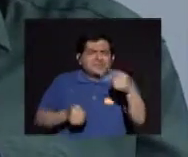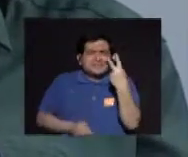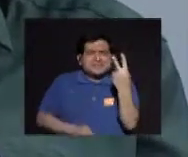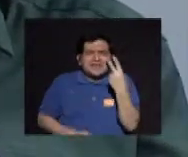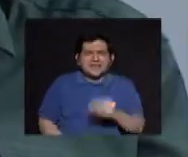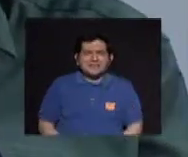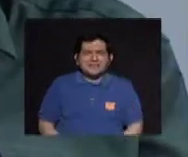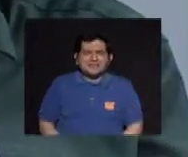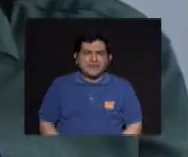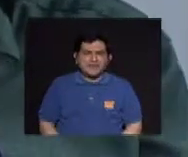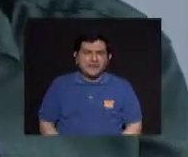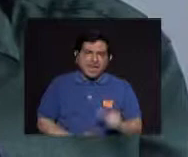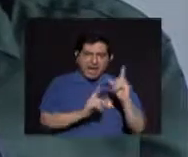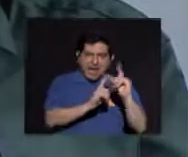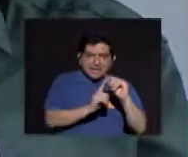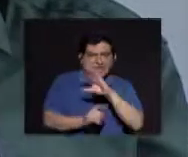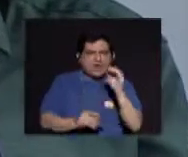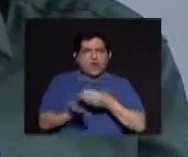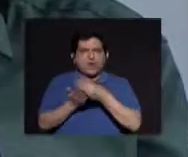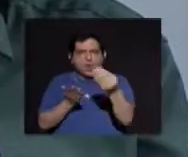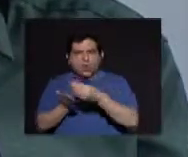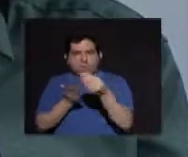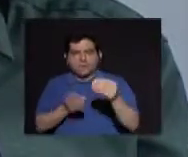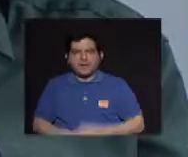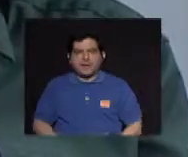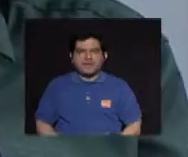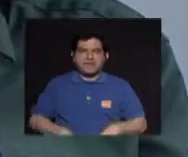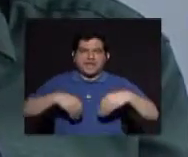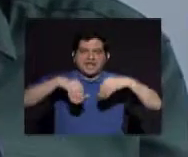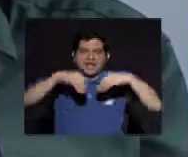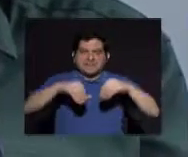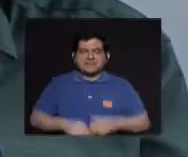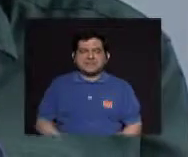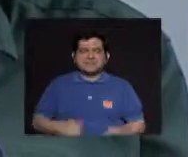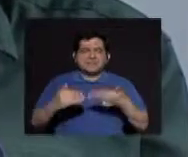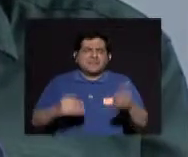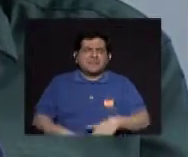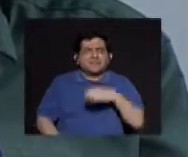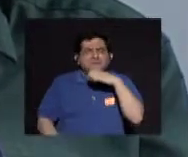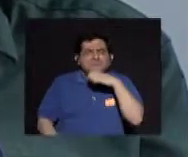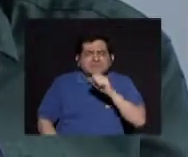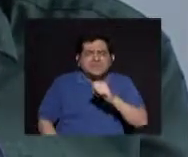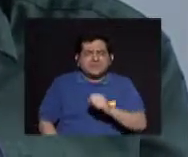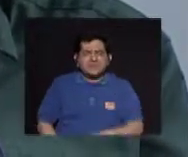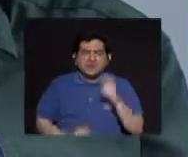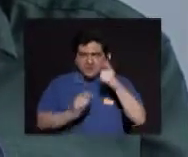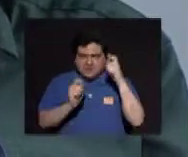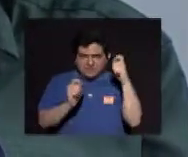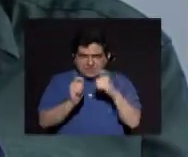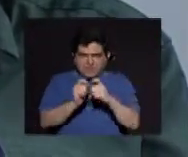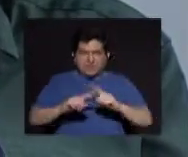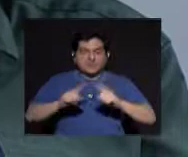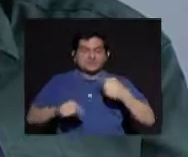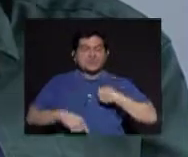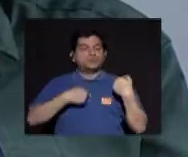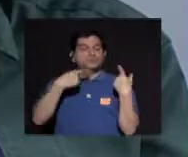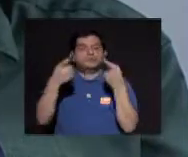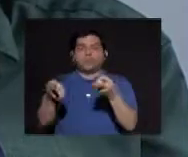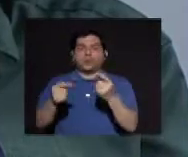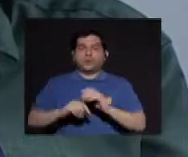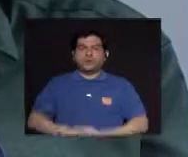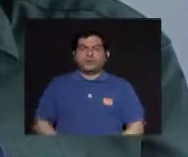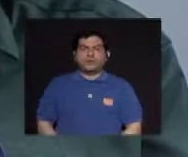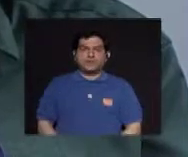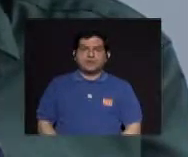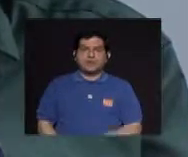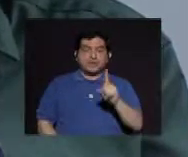todas las cositas que usted ve ahí fueron o alquiladas o compradas en tiendas así como de antigüedades y súper específicas. Pero ¿qué